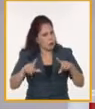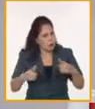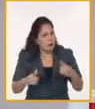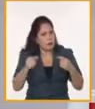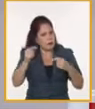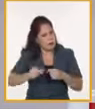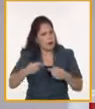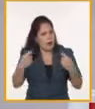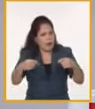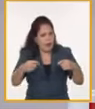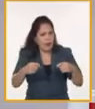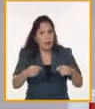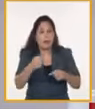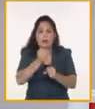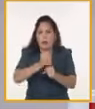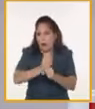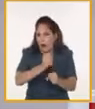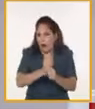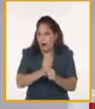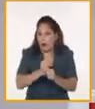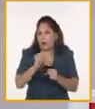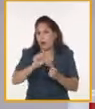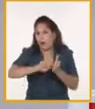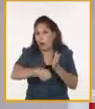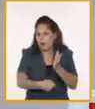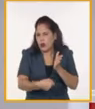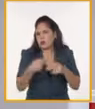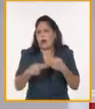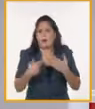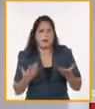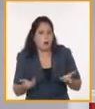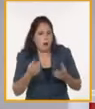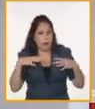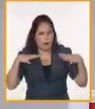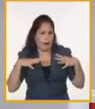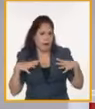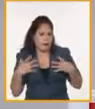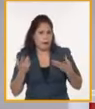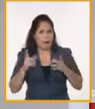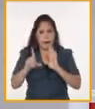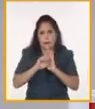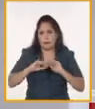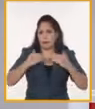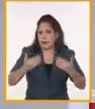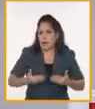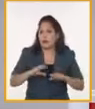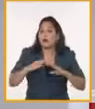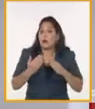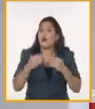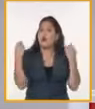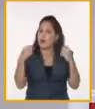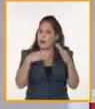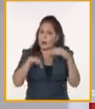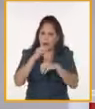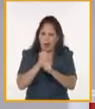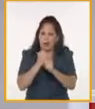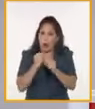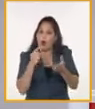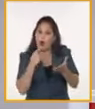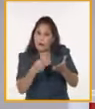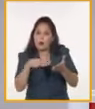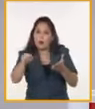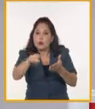que existen de los empleadores en relación con los trabajadores que que contrata y esto tributa directamente a todo